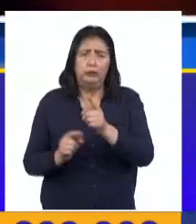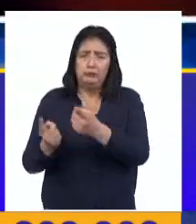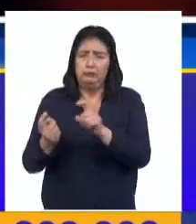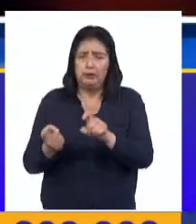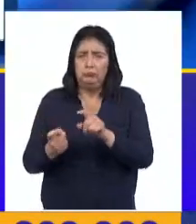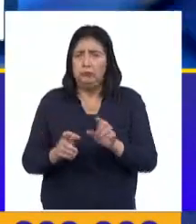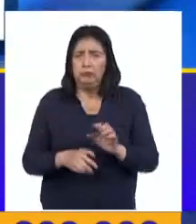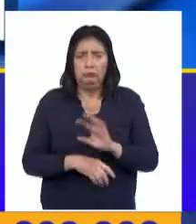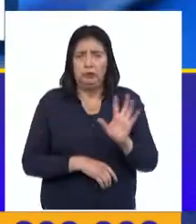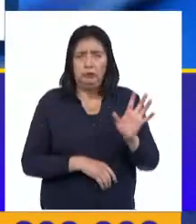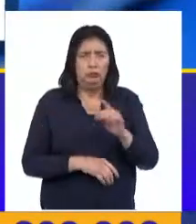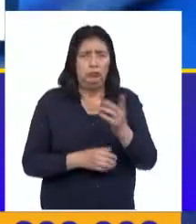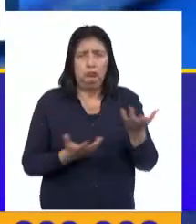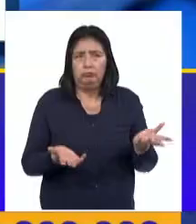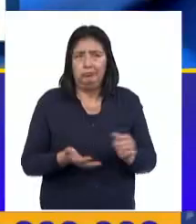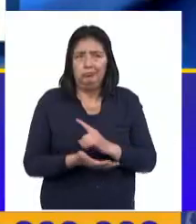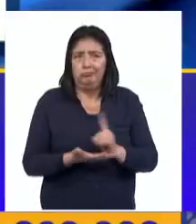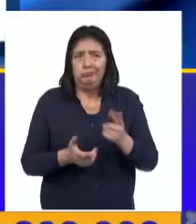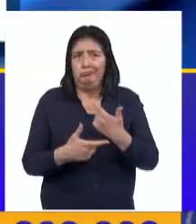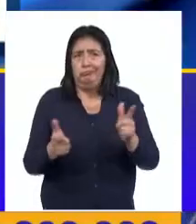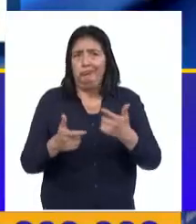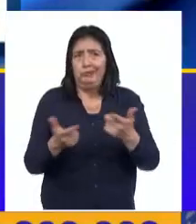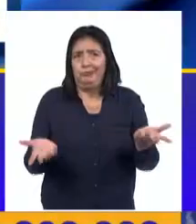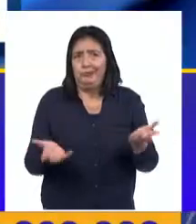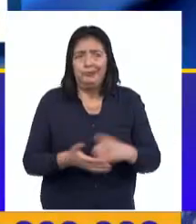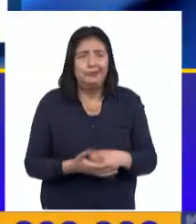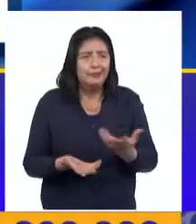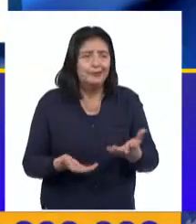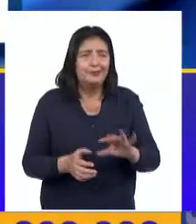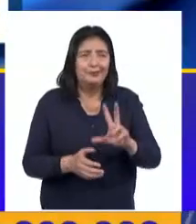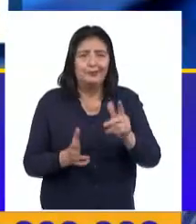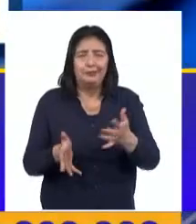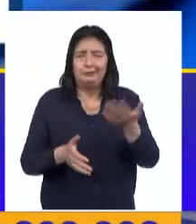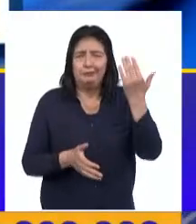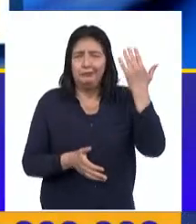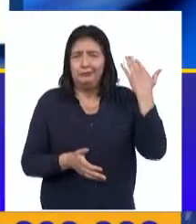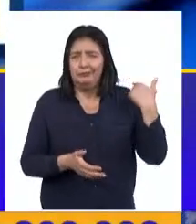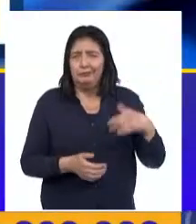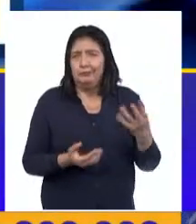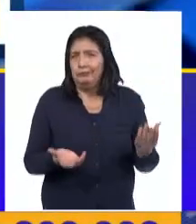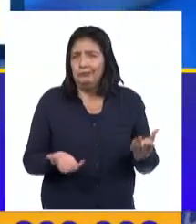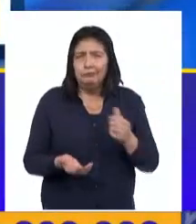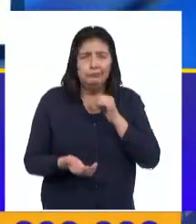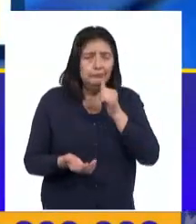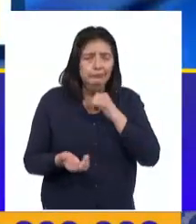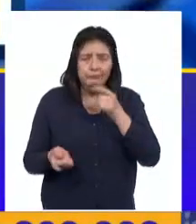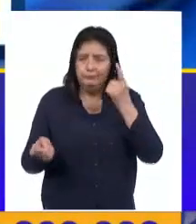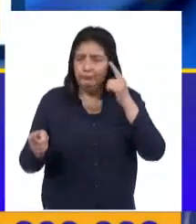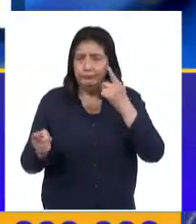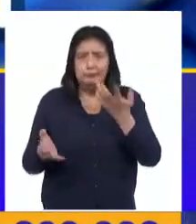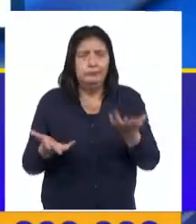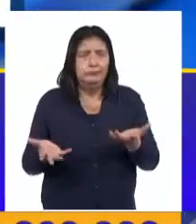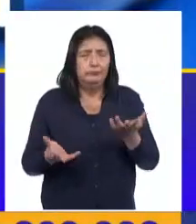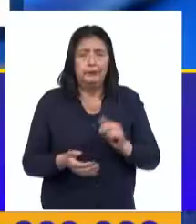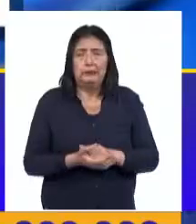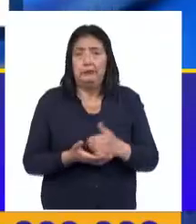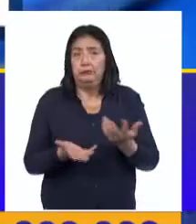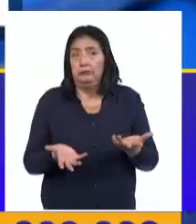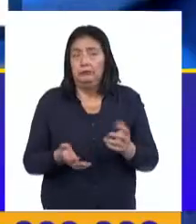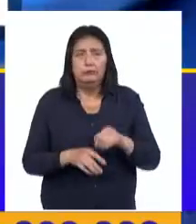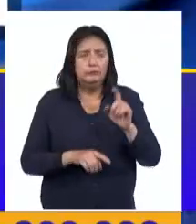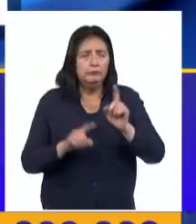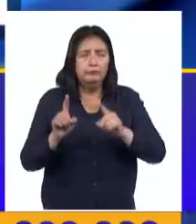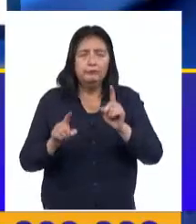creo, a título de todos, no se liberen a estos delincuentes, como hemos visto en el pasado, ya sea por falta de coordinación, ya sea porque sea en